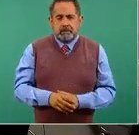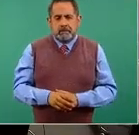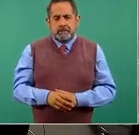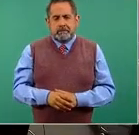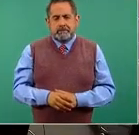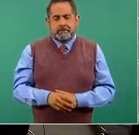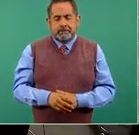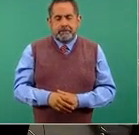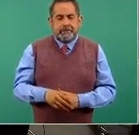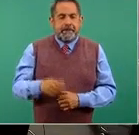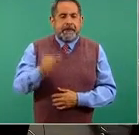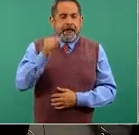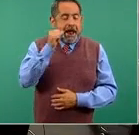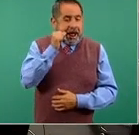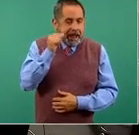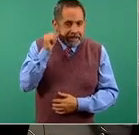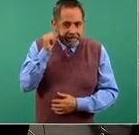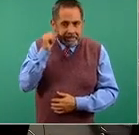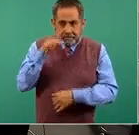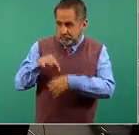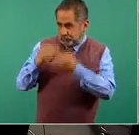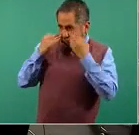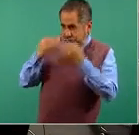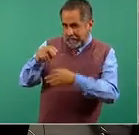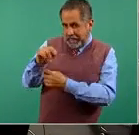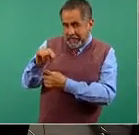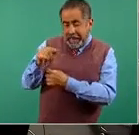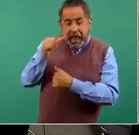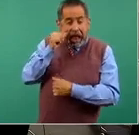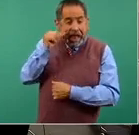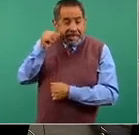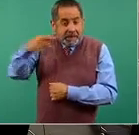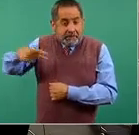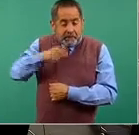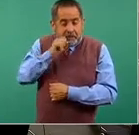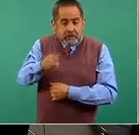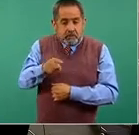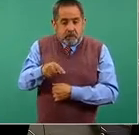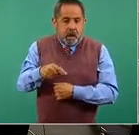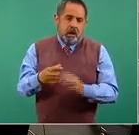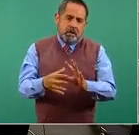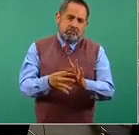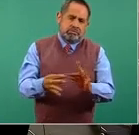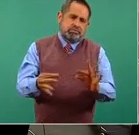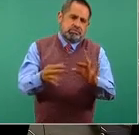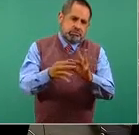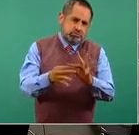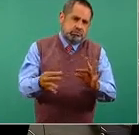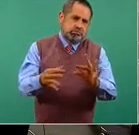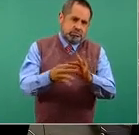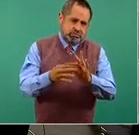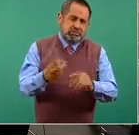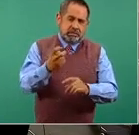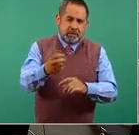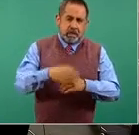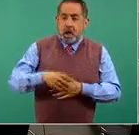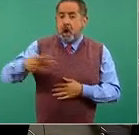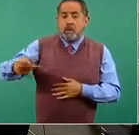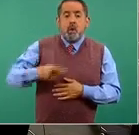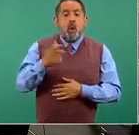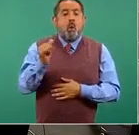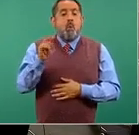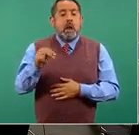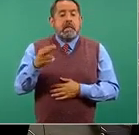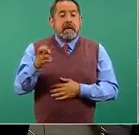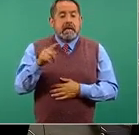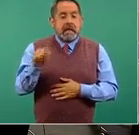Ayer, le consta aquí a Natalia, quien lo preguntó, dedicamos un buen tiempo a eso. Lo preguntó Juan